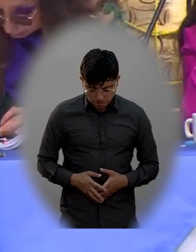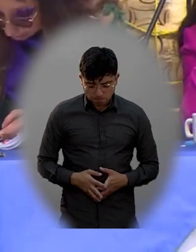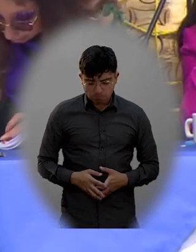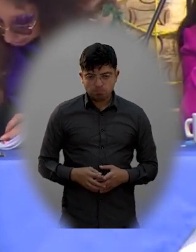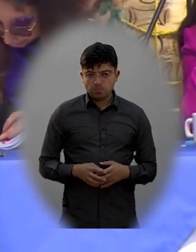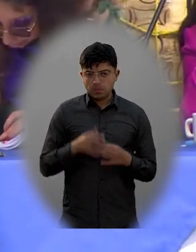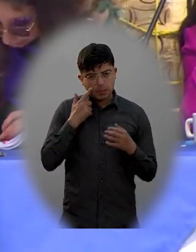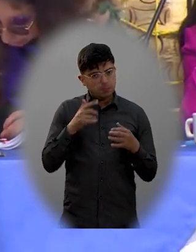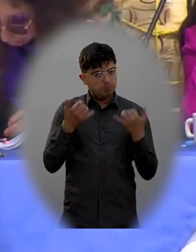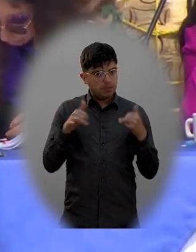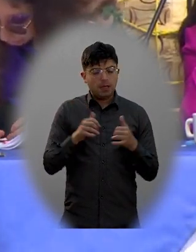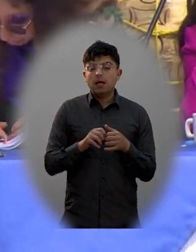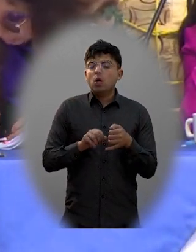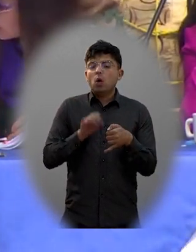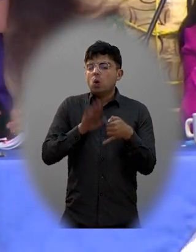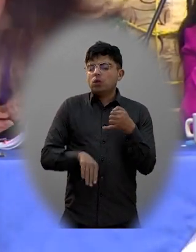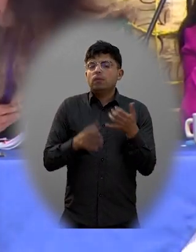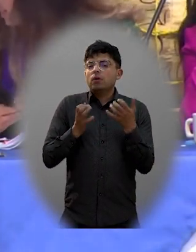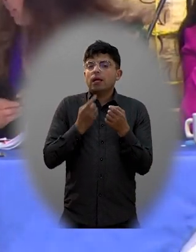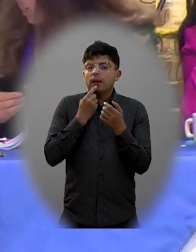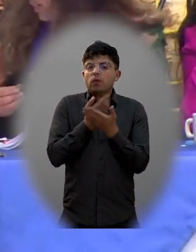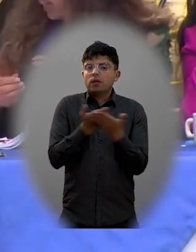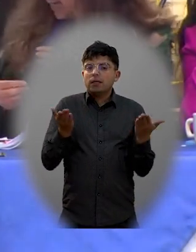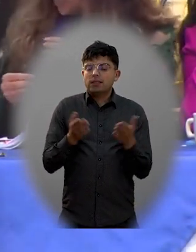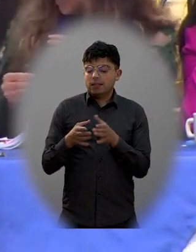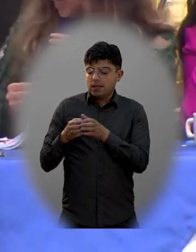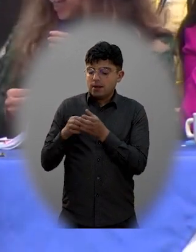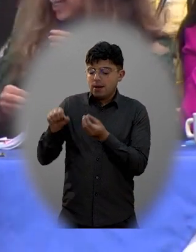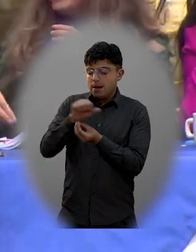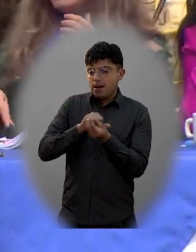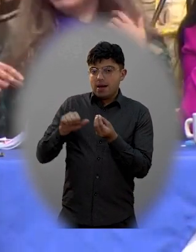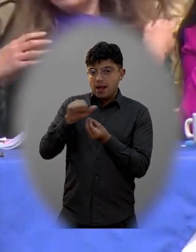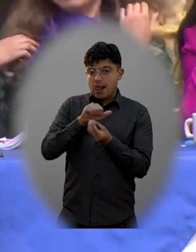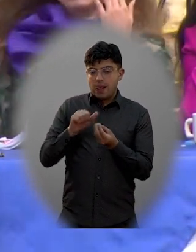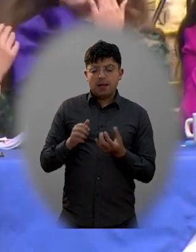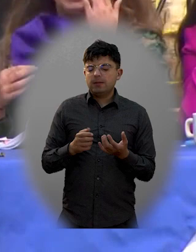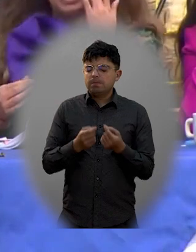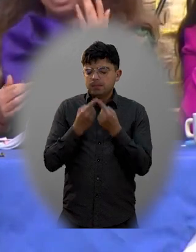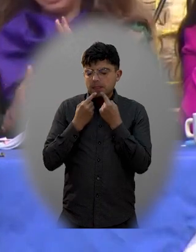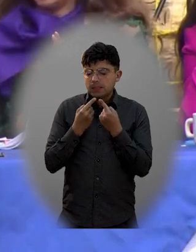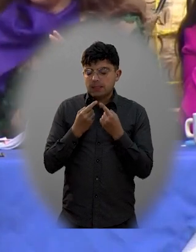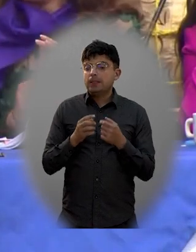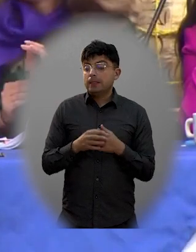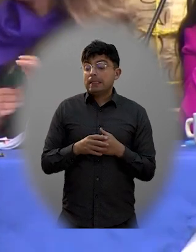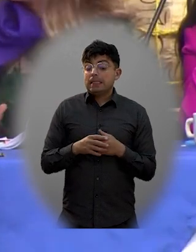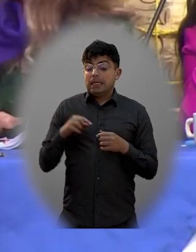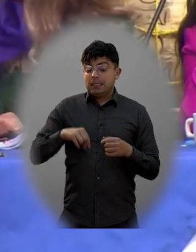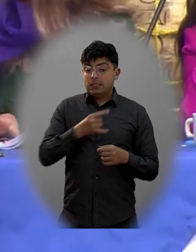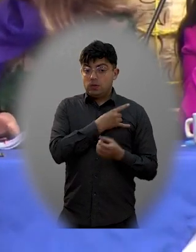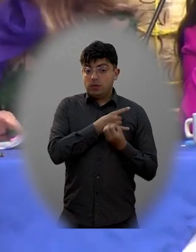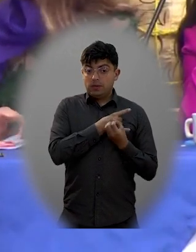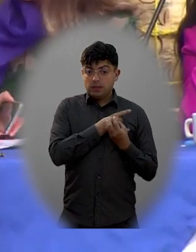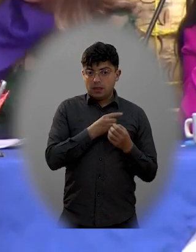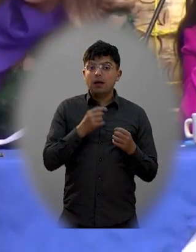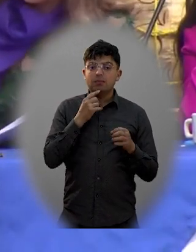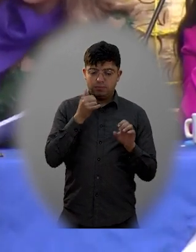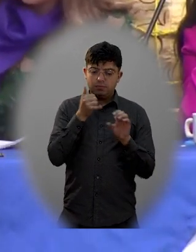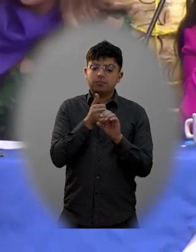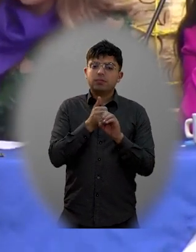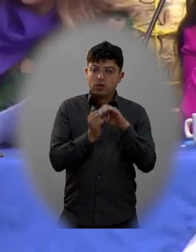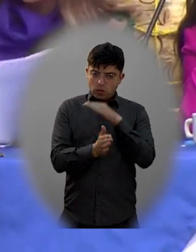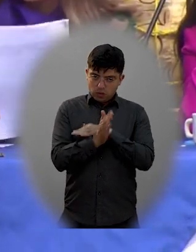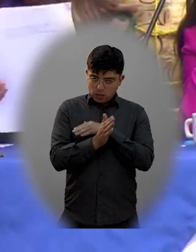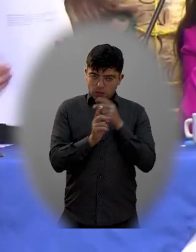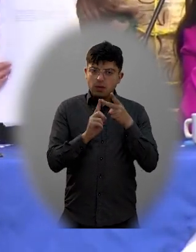Sí, ya lo último que queremos decir desde la juntanza, definitivamente, es que sí, en esta universidad siguen violando, en esta